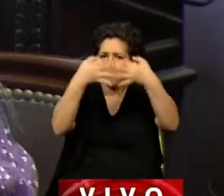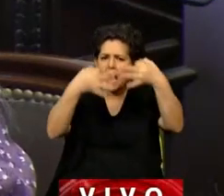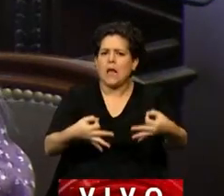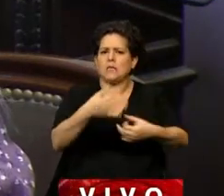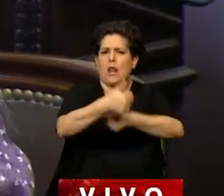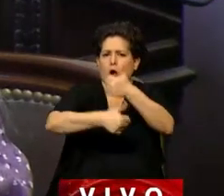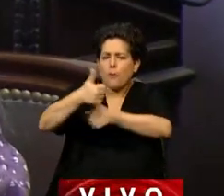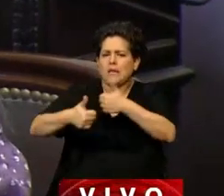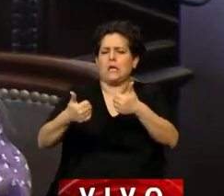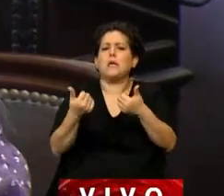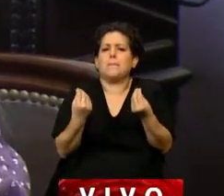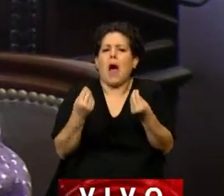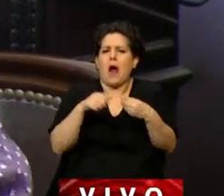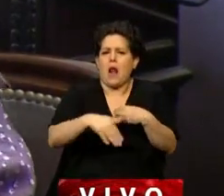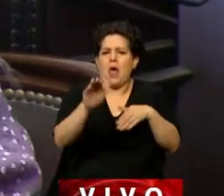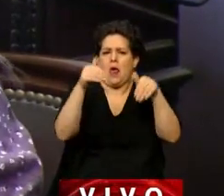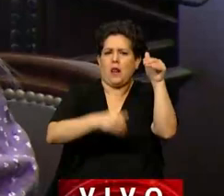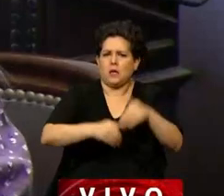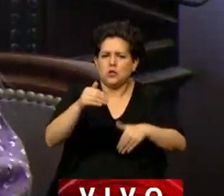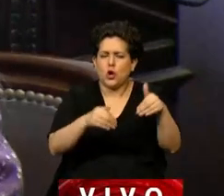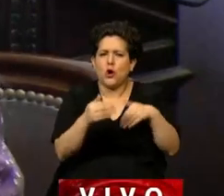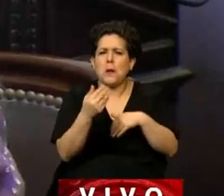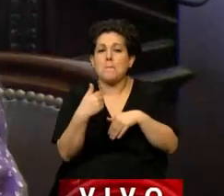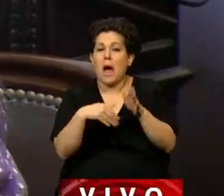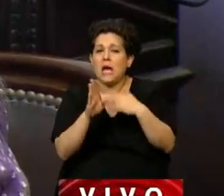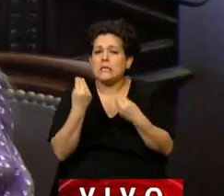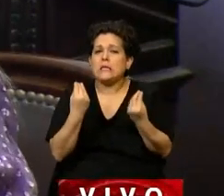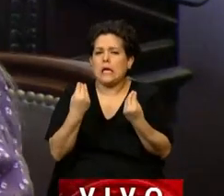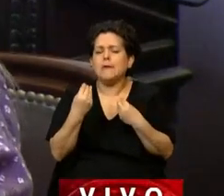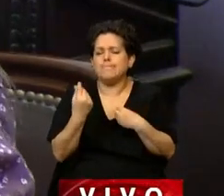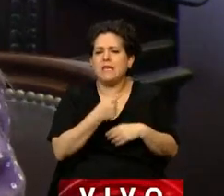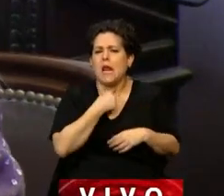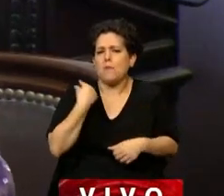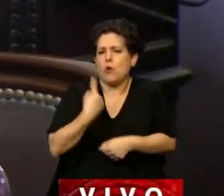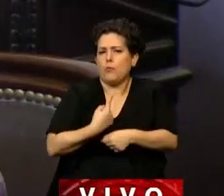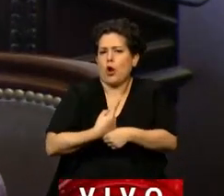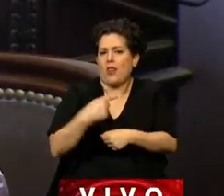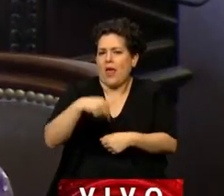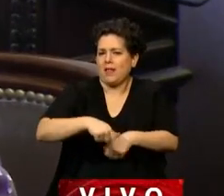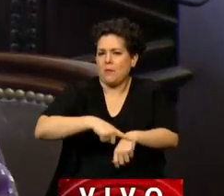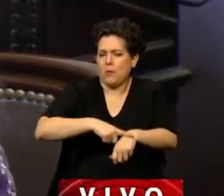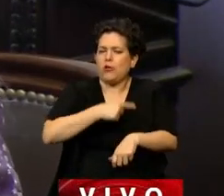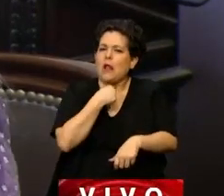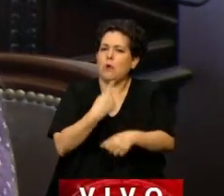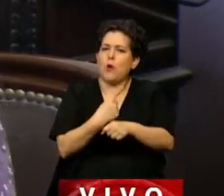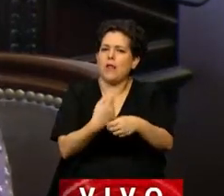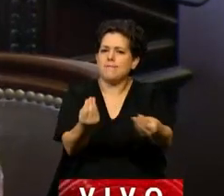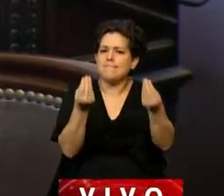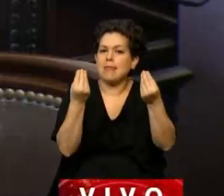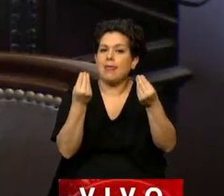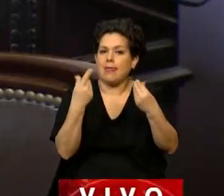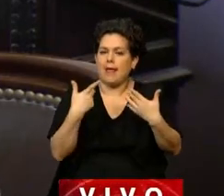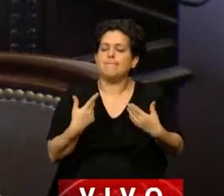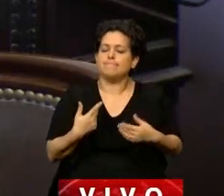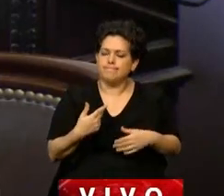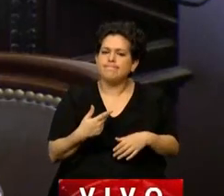competencia electoral, cuestiones que se han dicho, pero por sobre todas las cosas lo que vamos a priorizar nosotros en esta oportunidad es que estos expedientes en